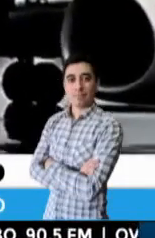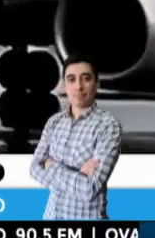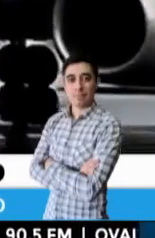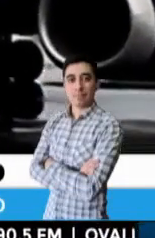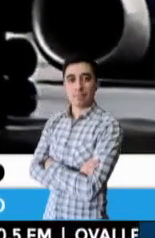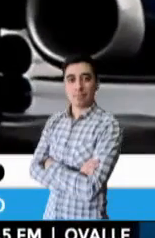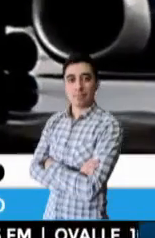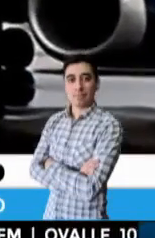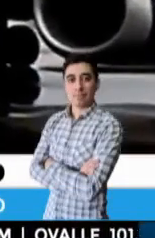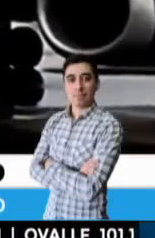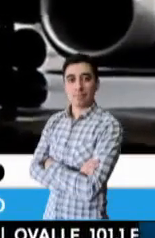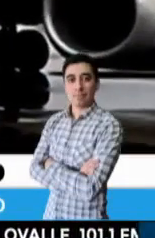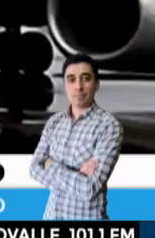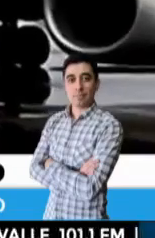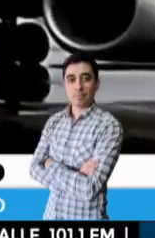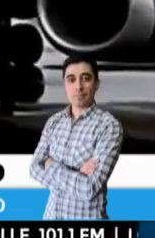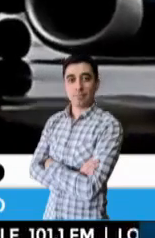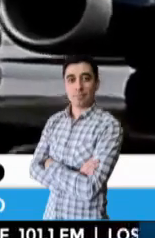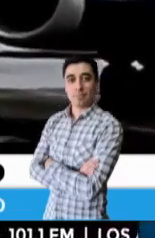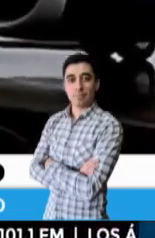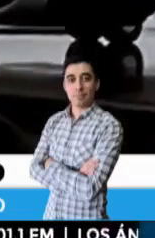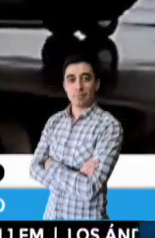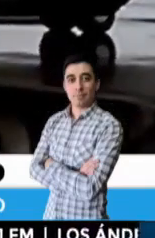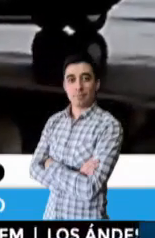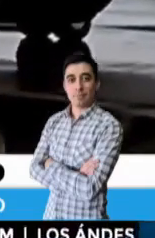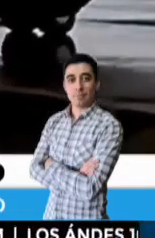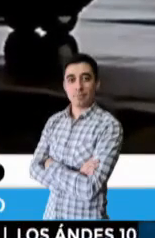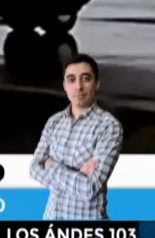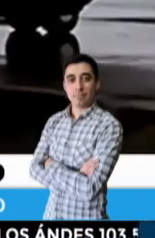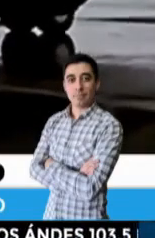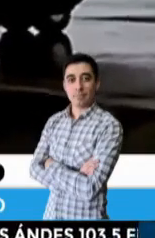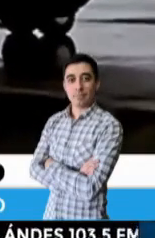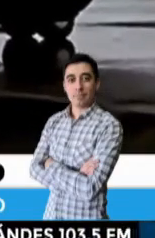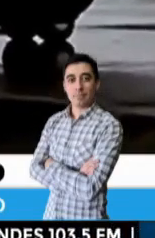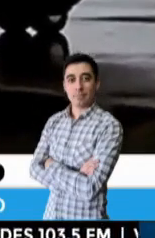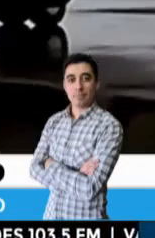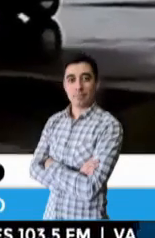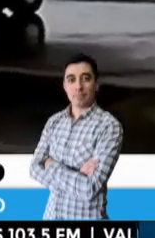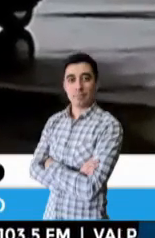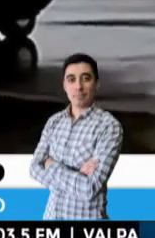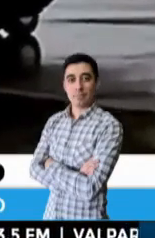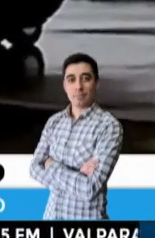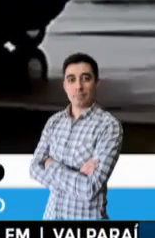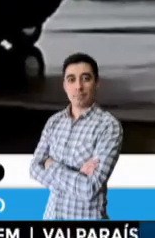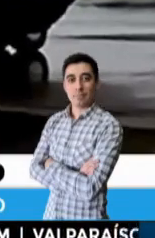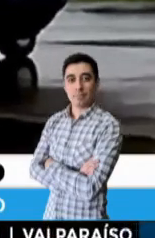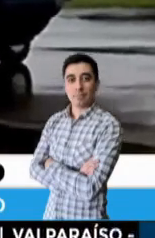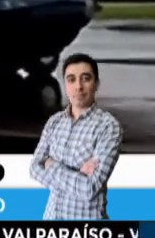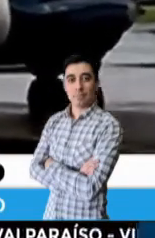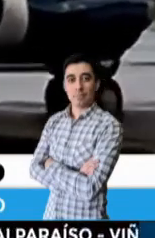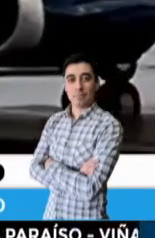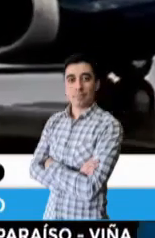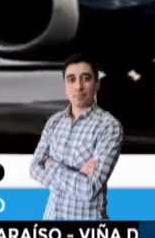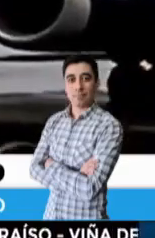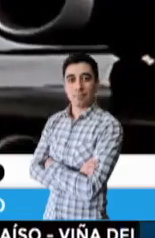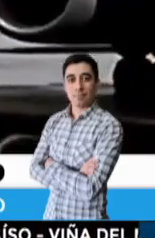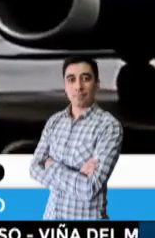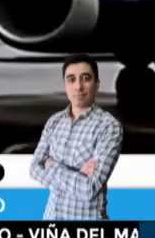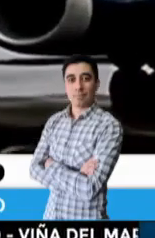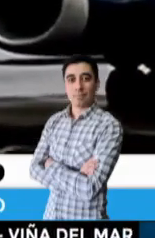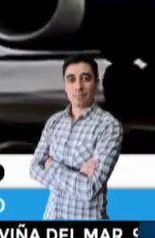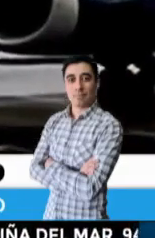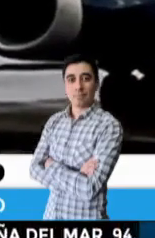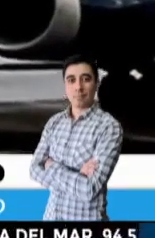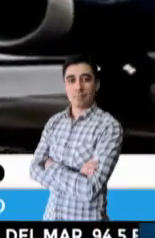días. Nosotros estamos en el acceso a la losa del aeropuerto de la Araucanía. Lo contaba Daniela Ruiz Tagle hace algunos minutos. Ha arribado el presidente Gabriel